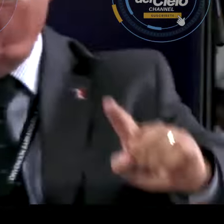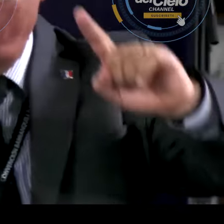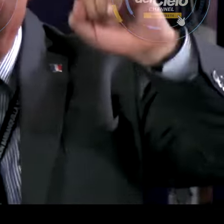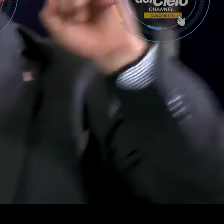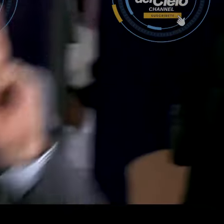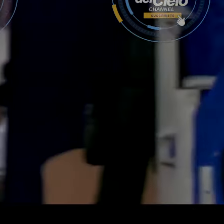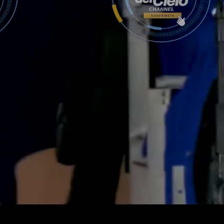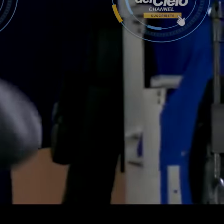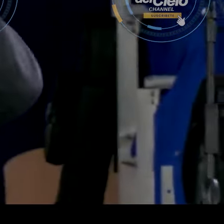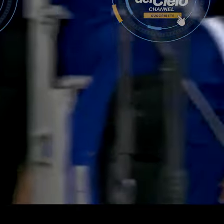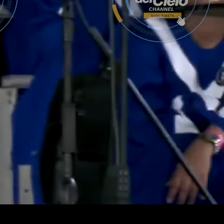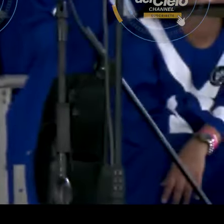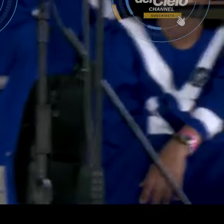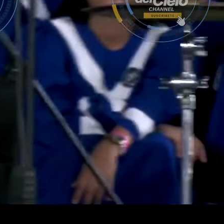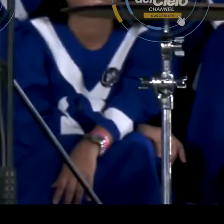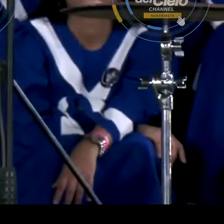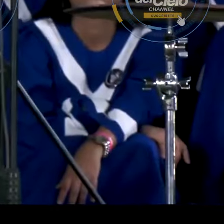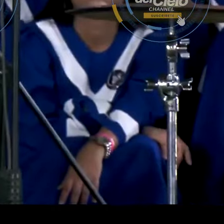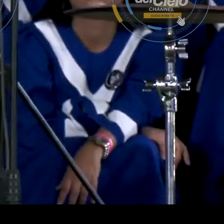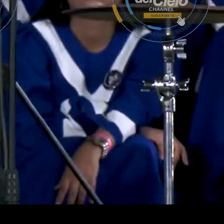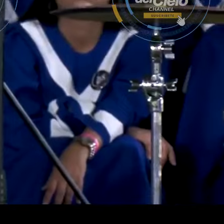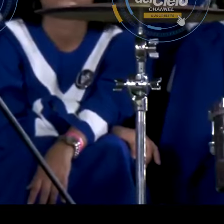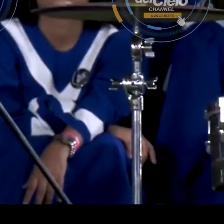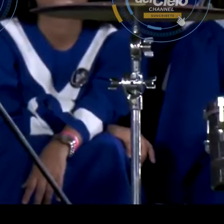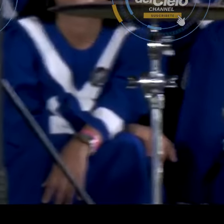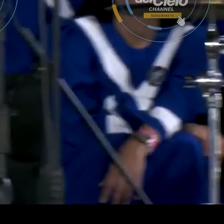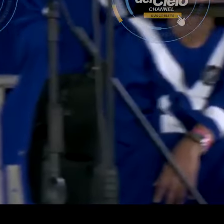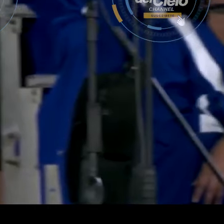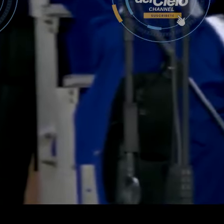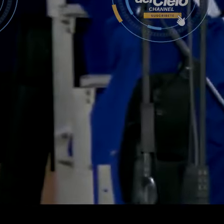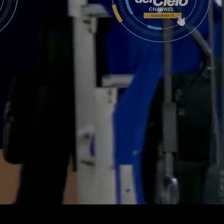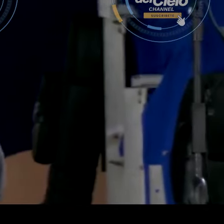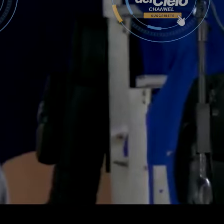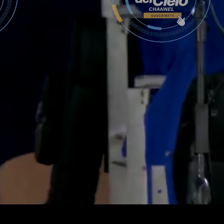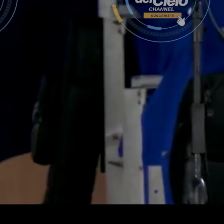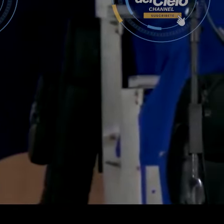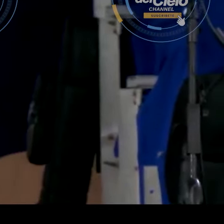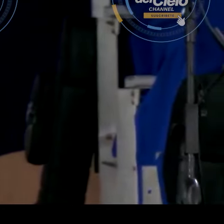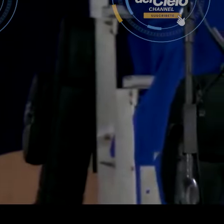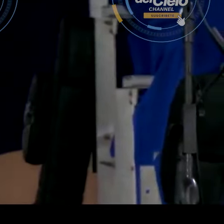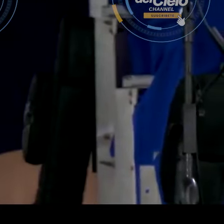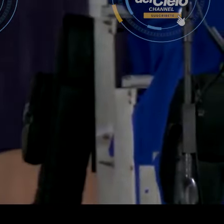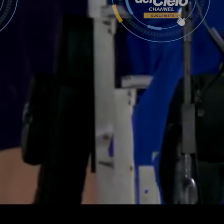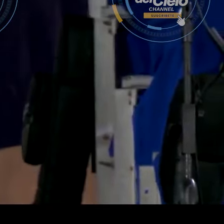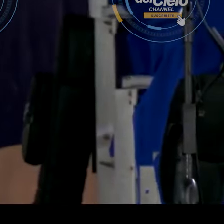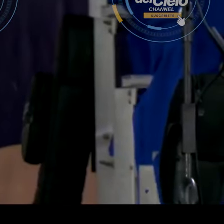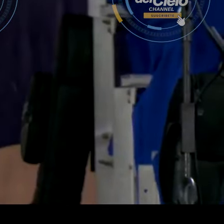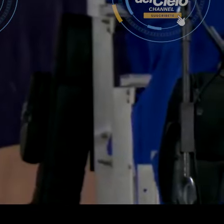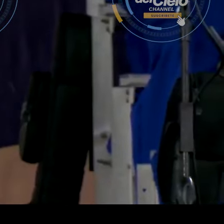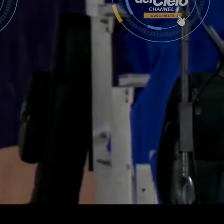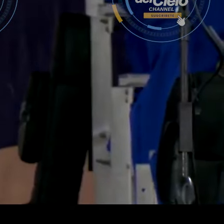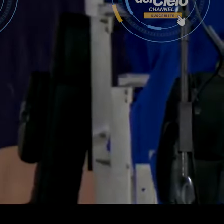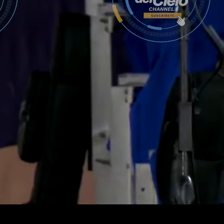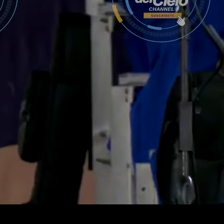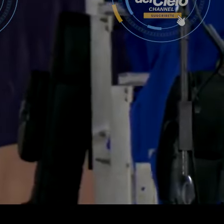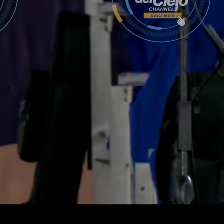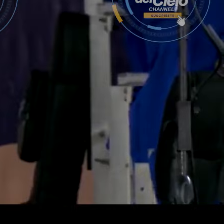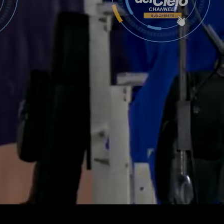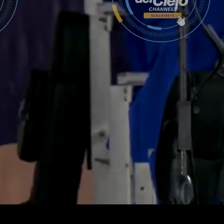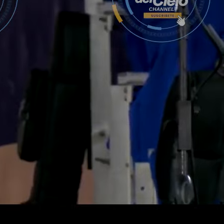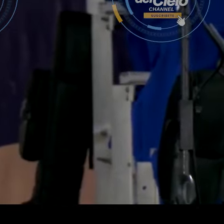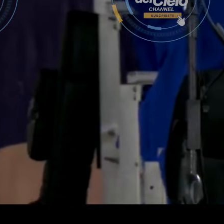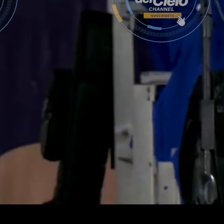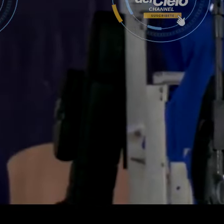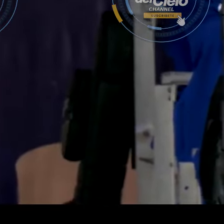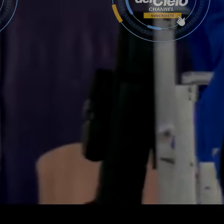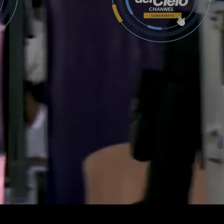Creer es colocar la confianza en ellas y decidirse a obedecerlas de todo